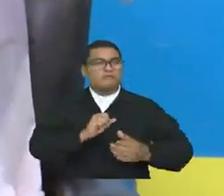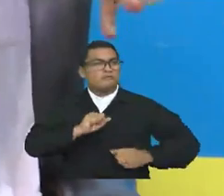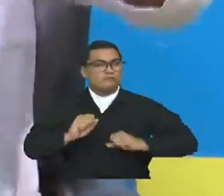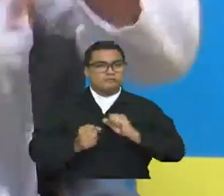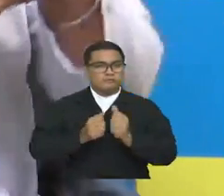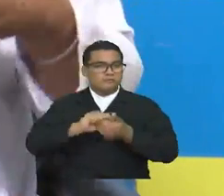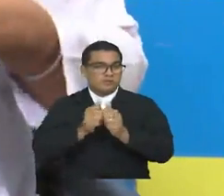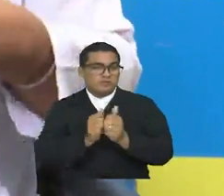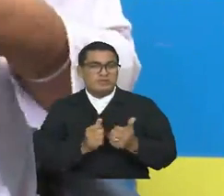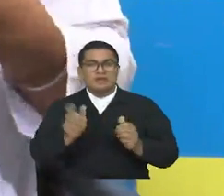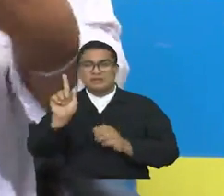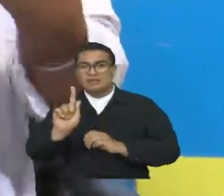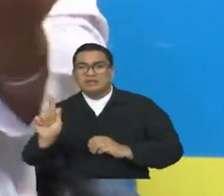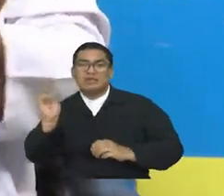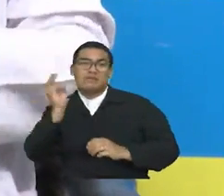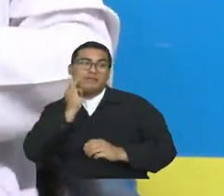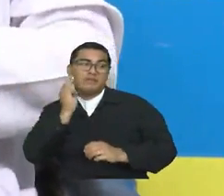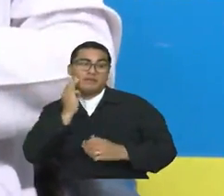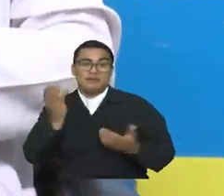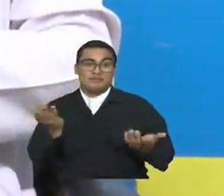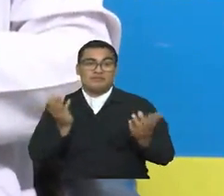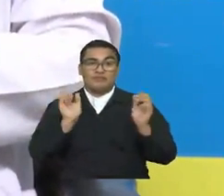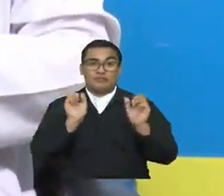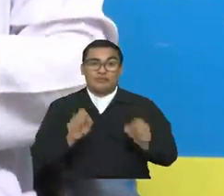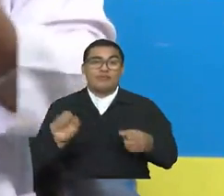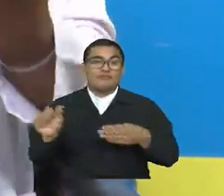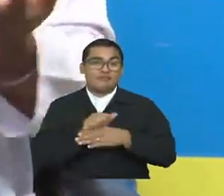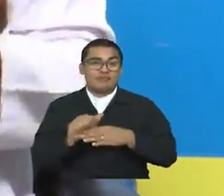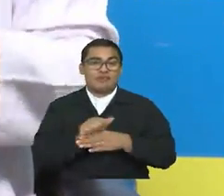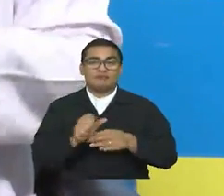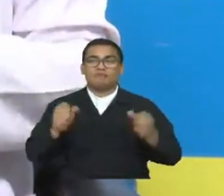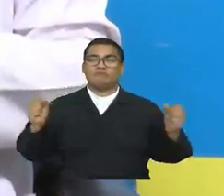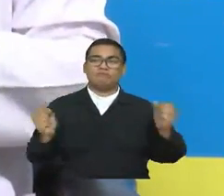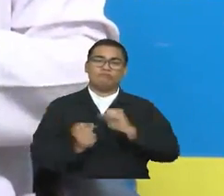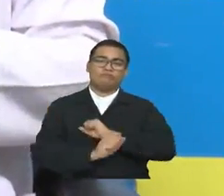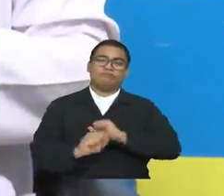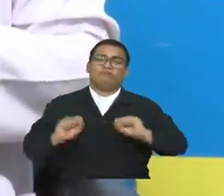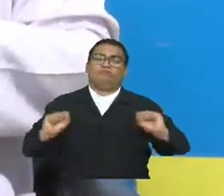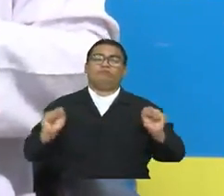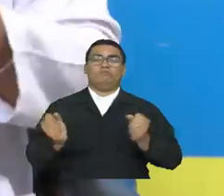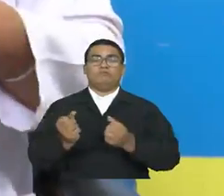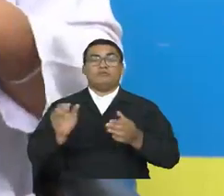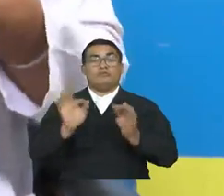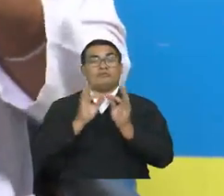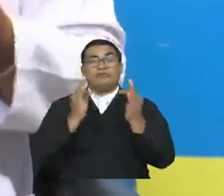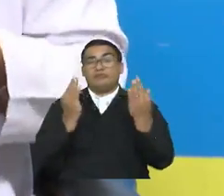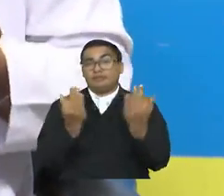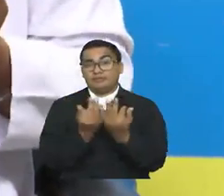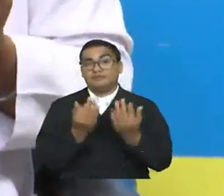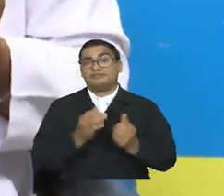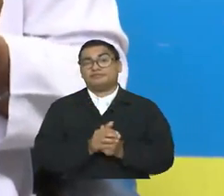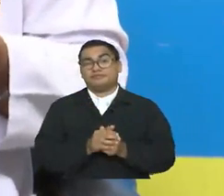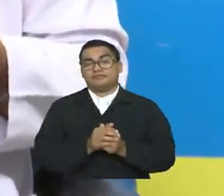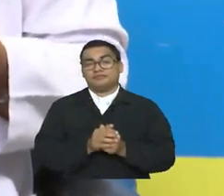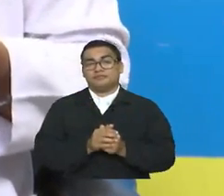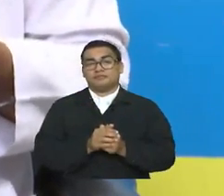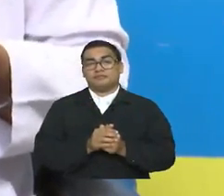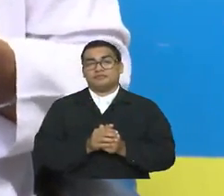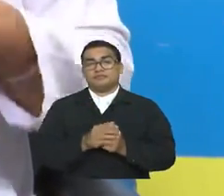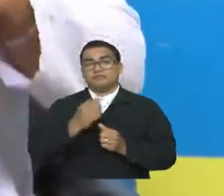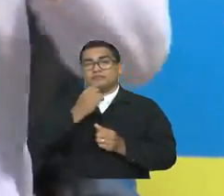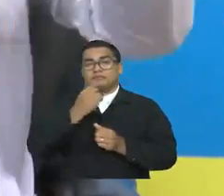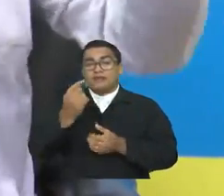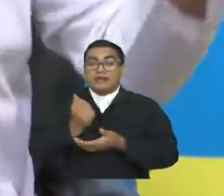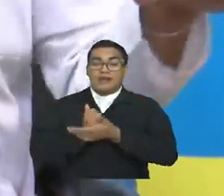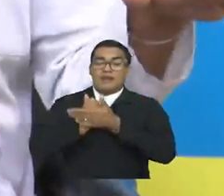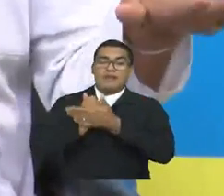mi tía, para mi mamá. Nosotros implementamos el ejercicio físico en la familia, ¿viste? Y entonces, además de que estoy ayudándole